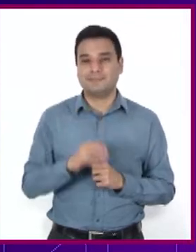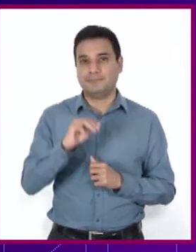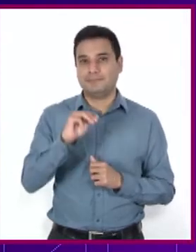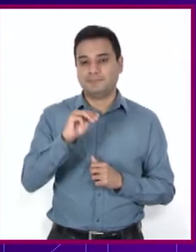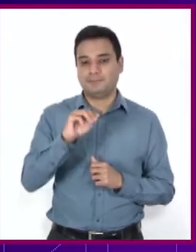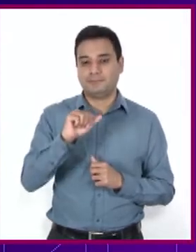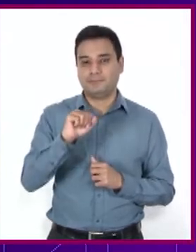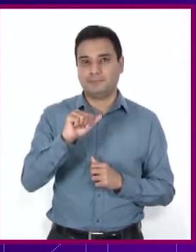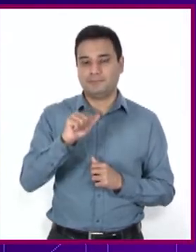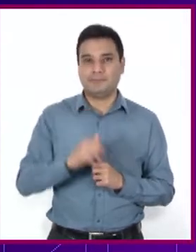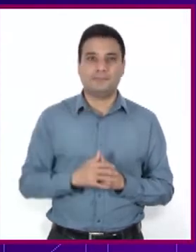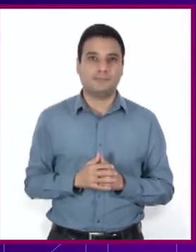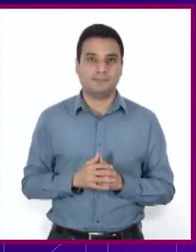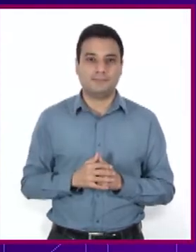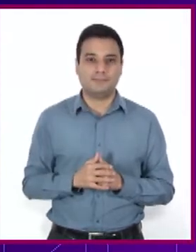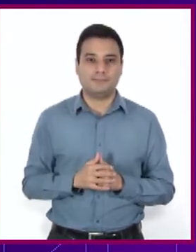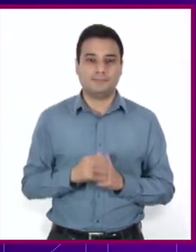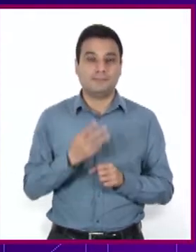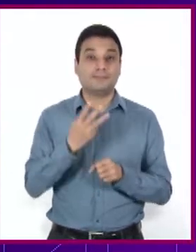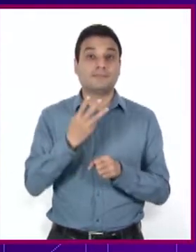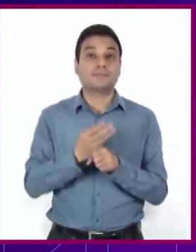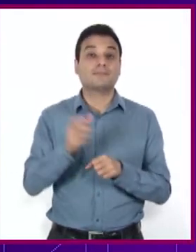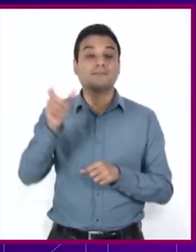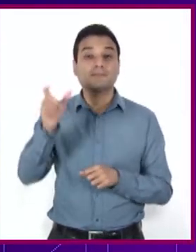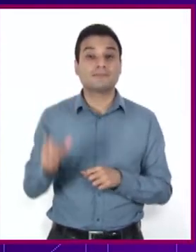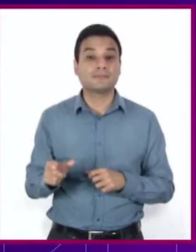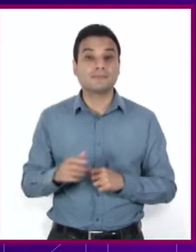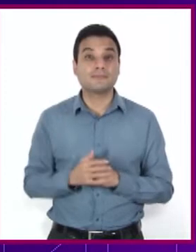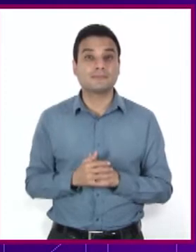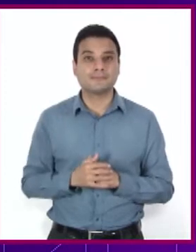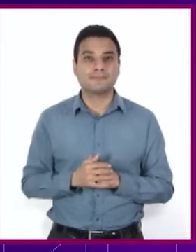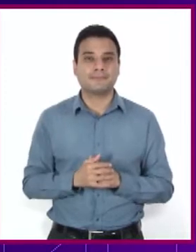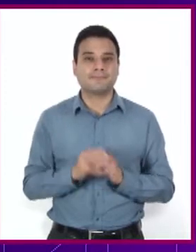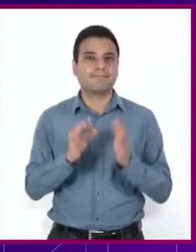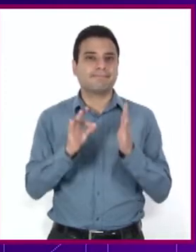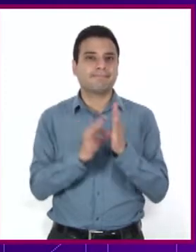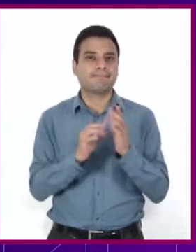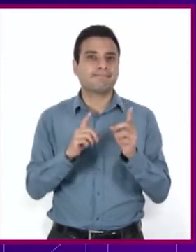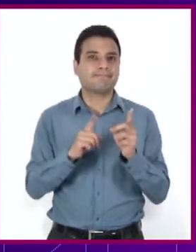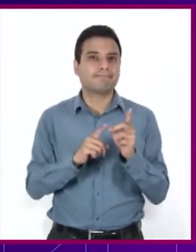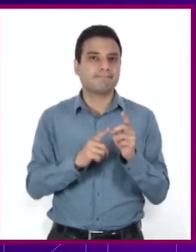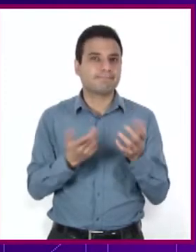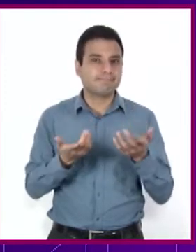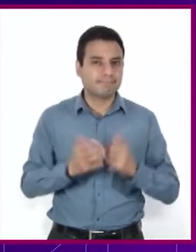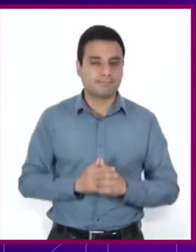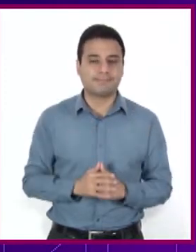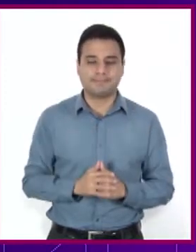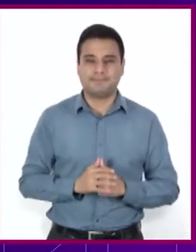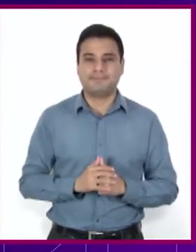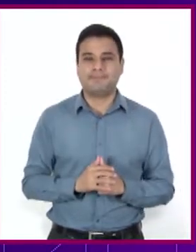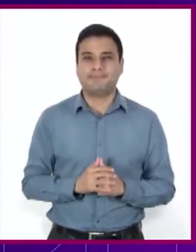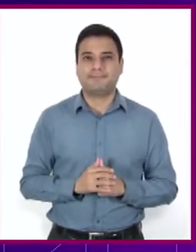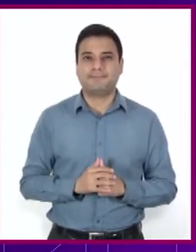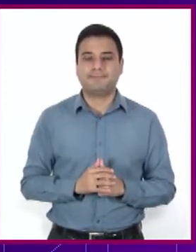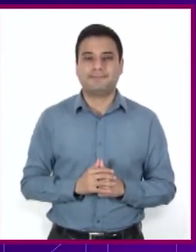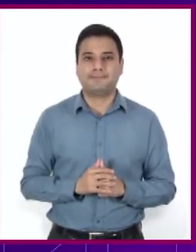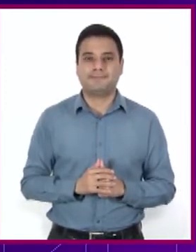masa de aluminio, y en la tercera columna se anotan los puntos coordenados o coordenadas que están definidos